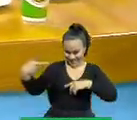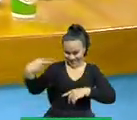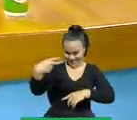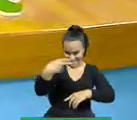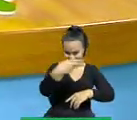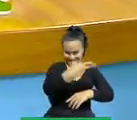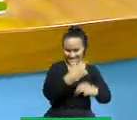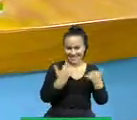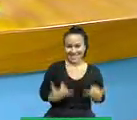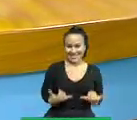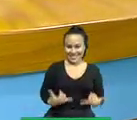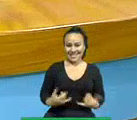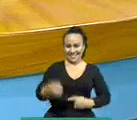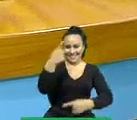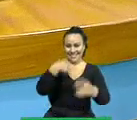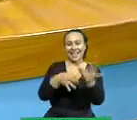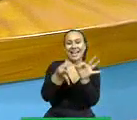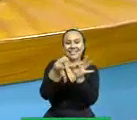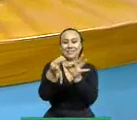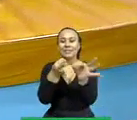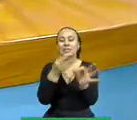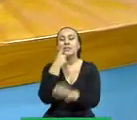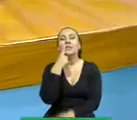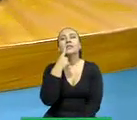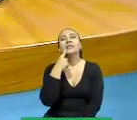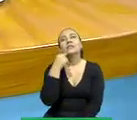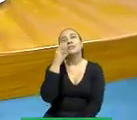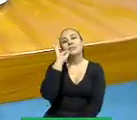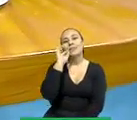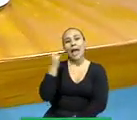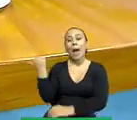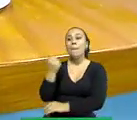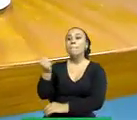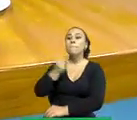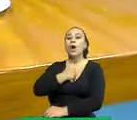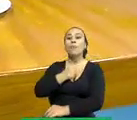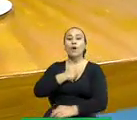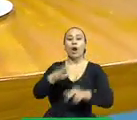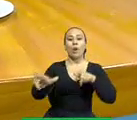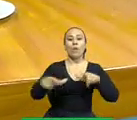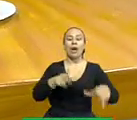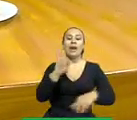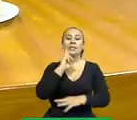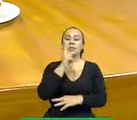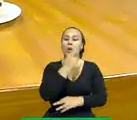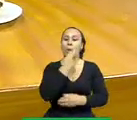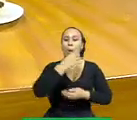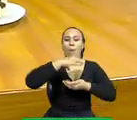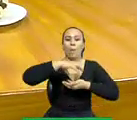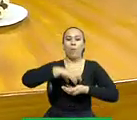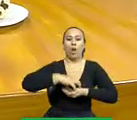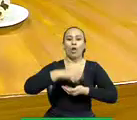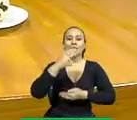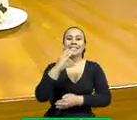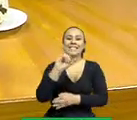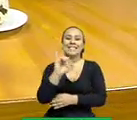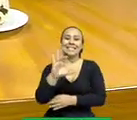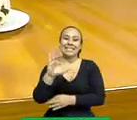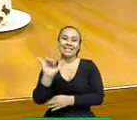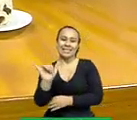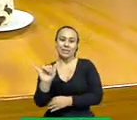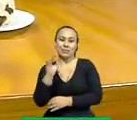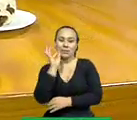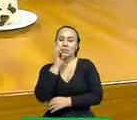y después cuando regrese les voy a explicar aquí con los propietarios de Bolon City cómo es el asunto de la preparación de estos